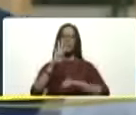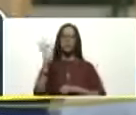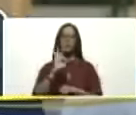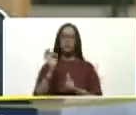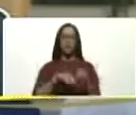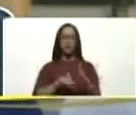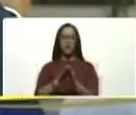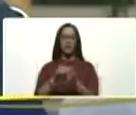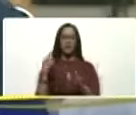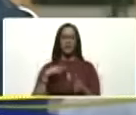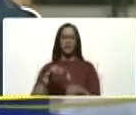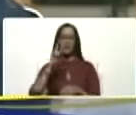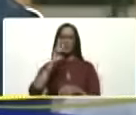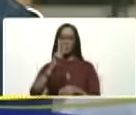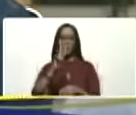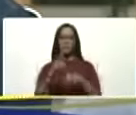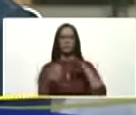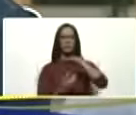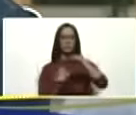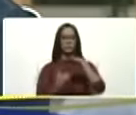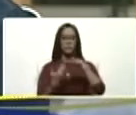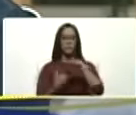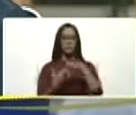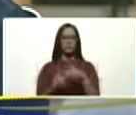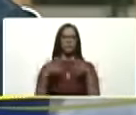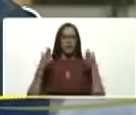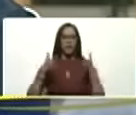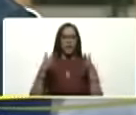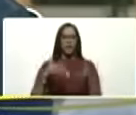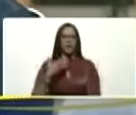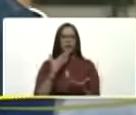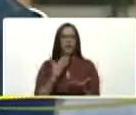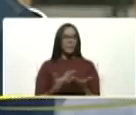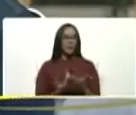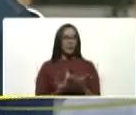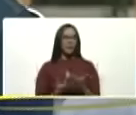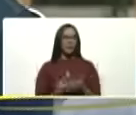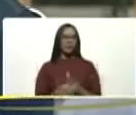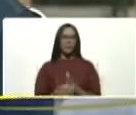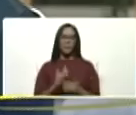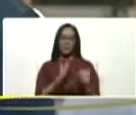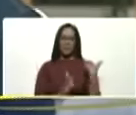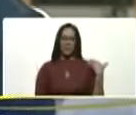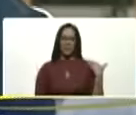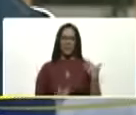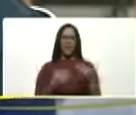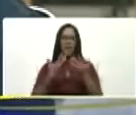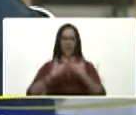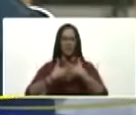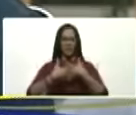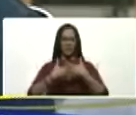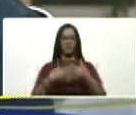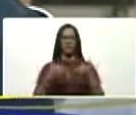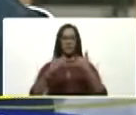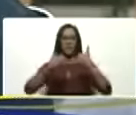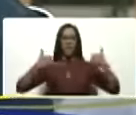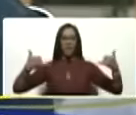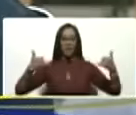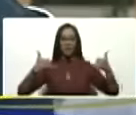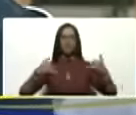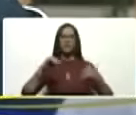que consta de dos líneas de extrusión que permiten o van a permitir, presidente, la fabricación de cables de